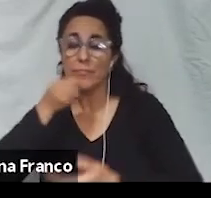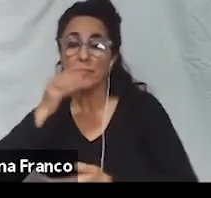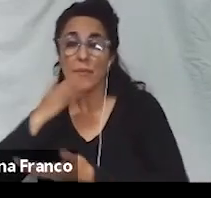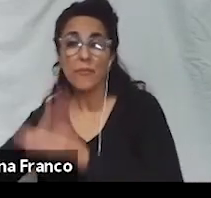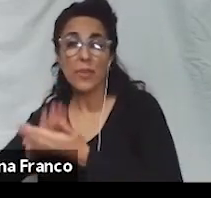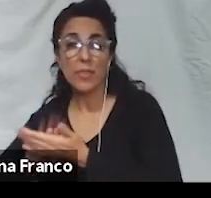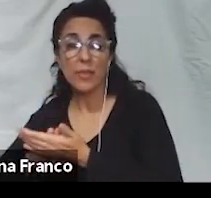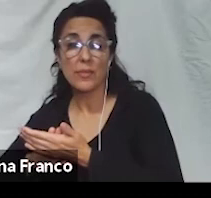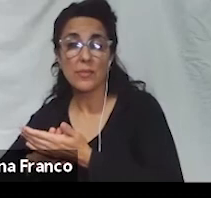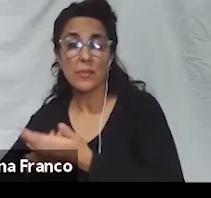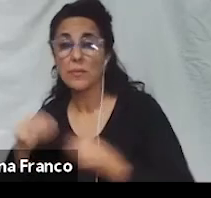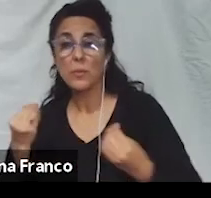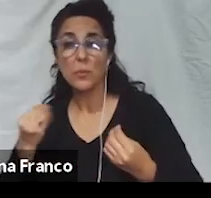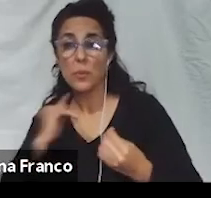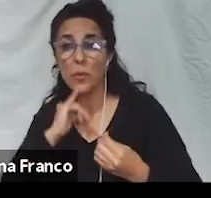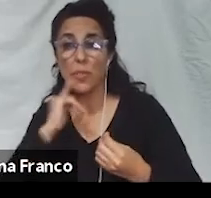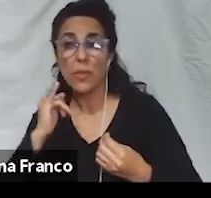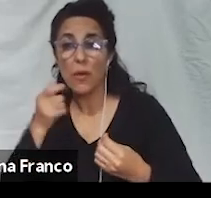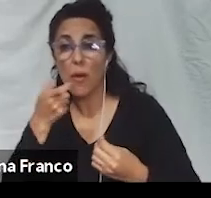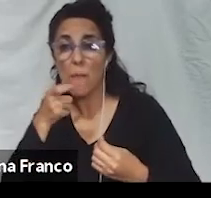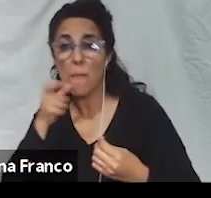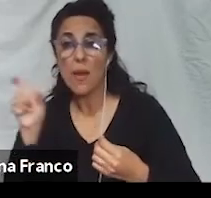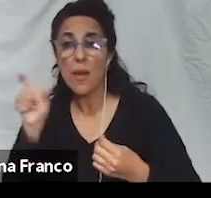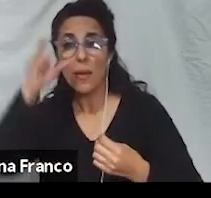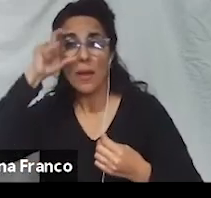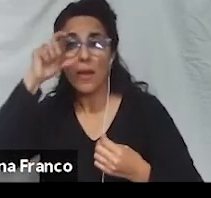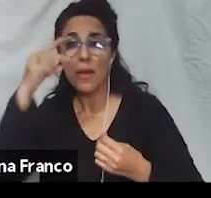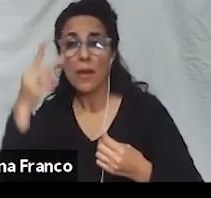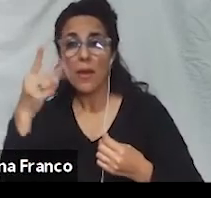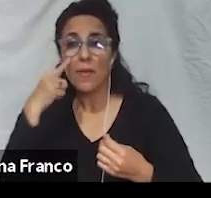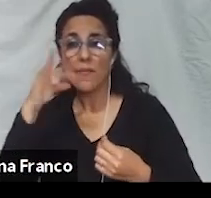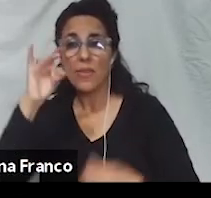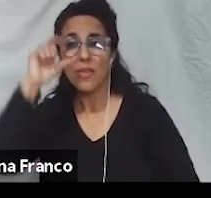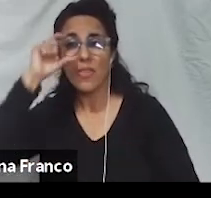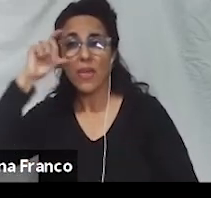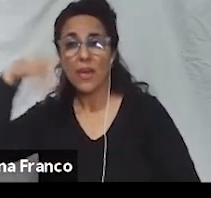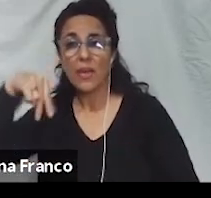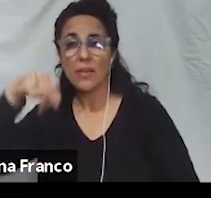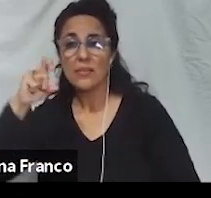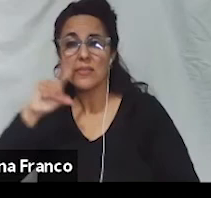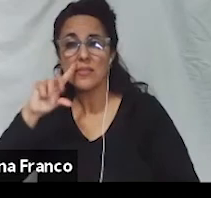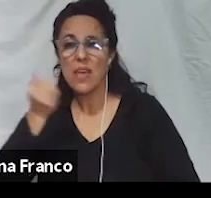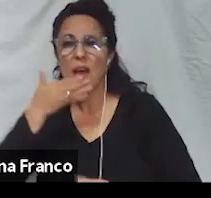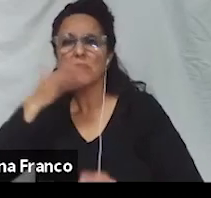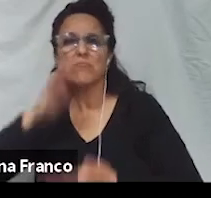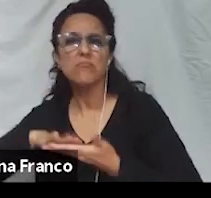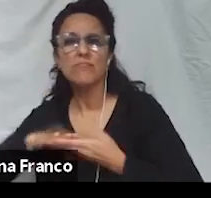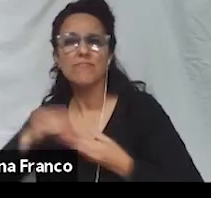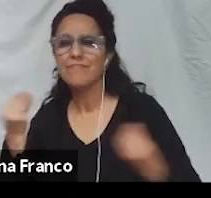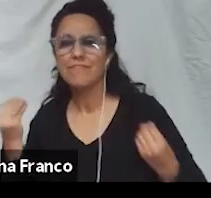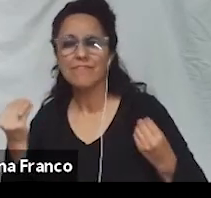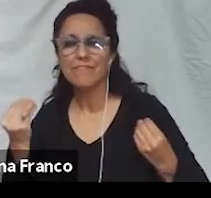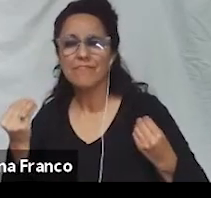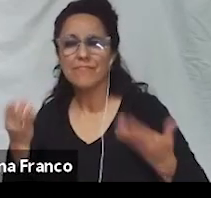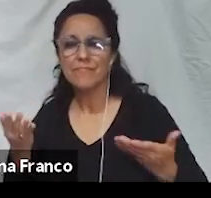la evidencia? Y cuando digo evidencia me refiero tanto a como una captura de pantalla, como a un segmento de código, o a